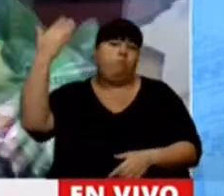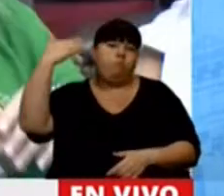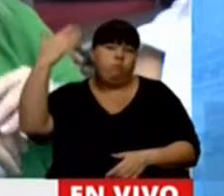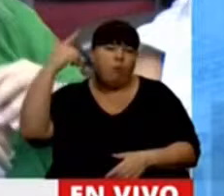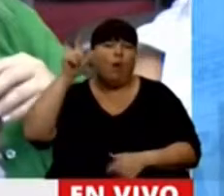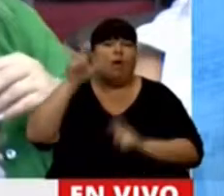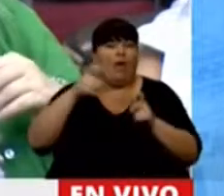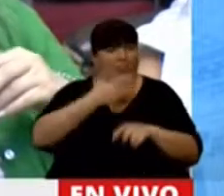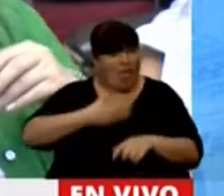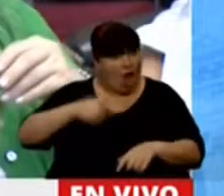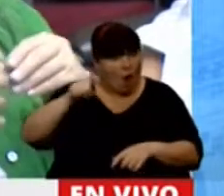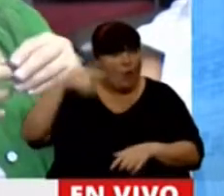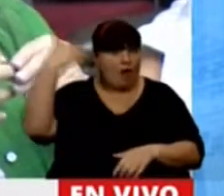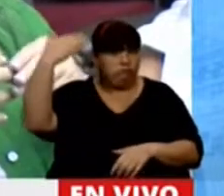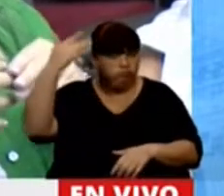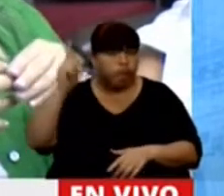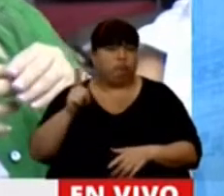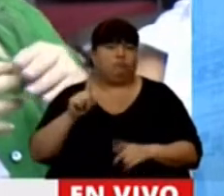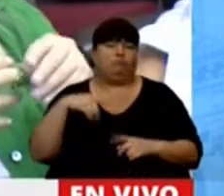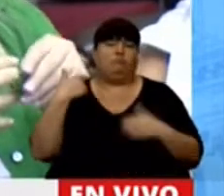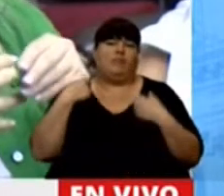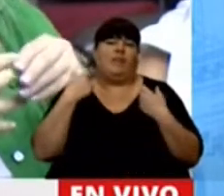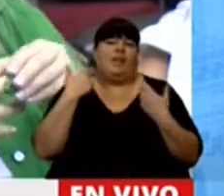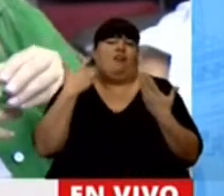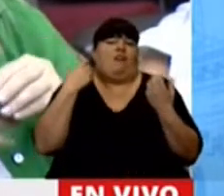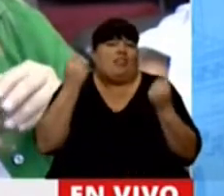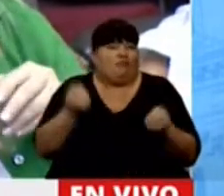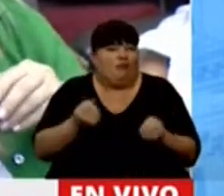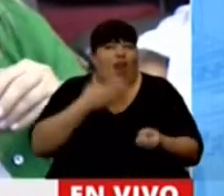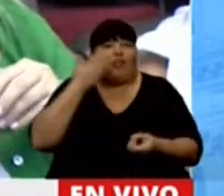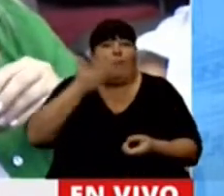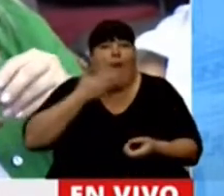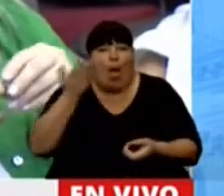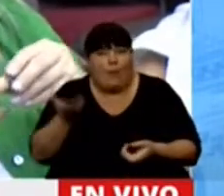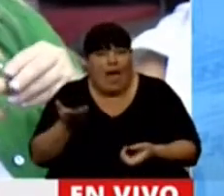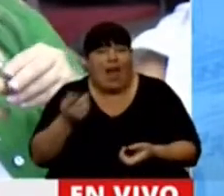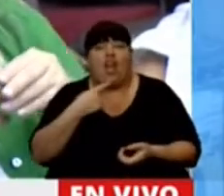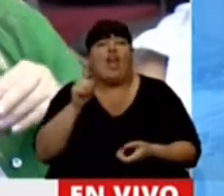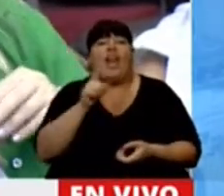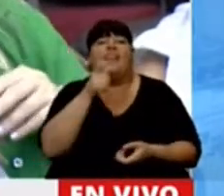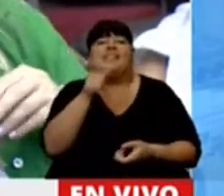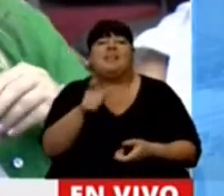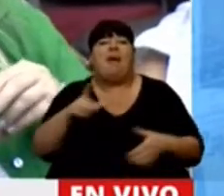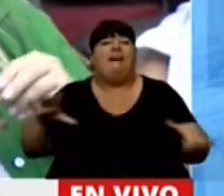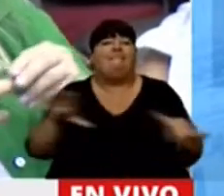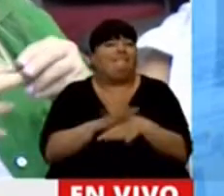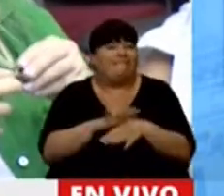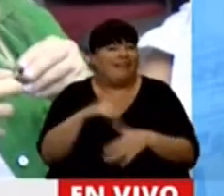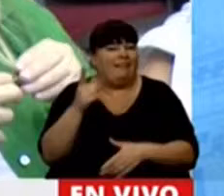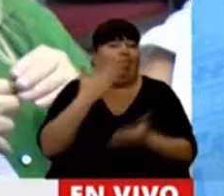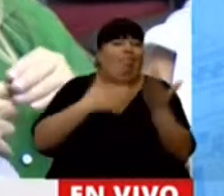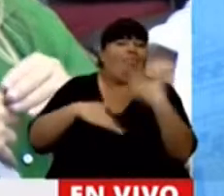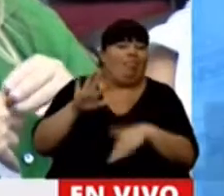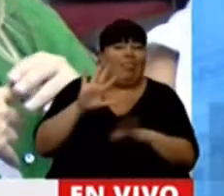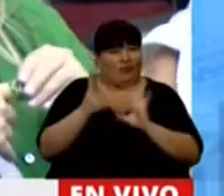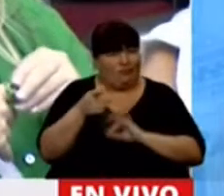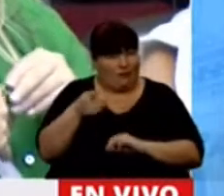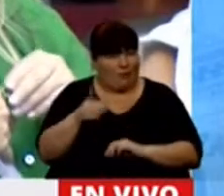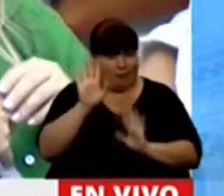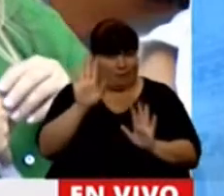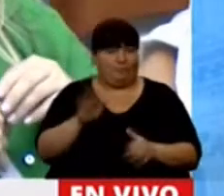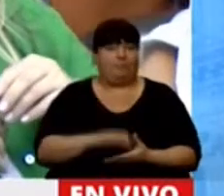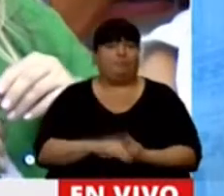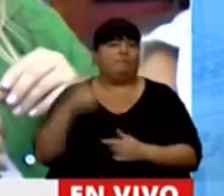y funcionarios el esfuerzo dialéctico que tienen que hacer para no llamar a las cosas por su nombre. Mire, señor